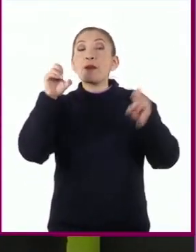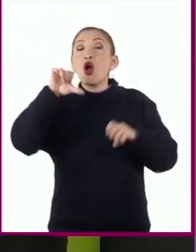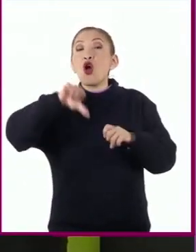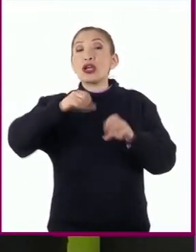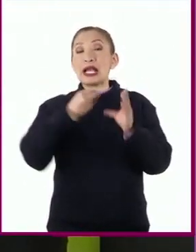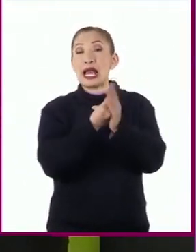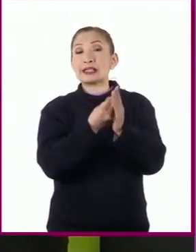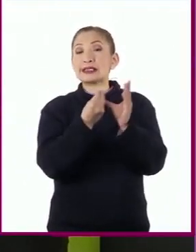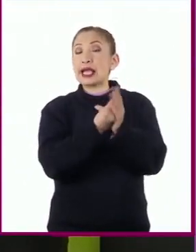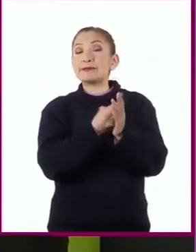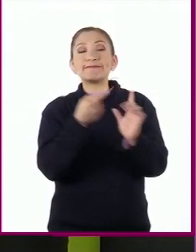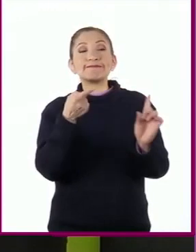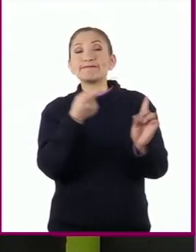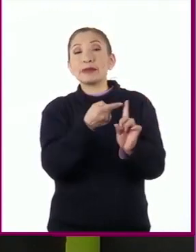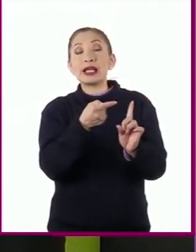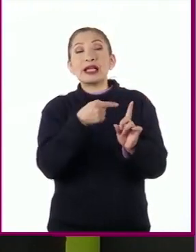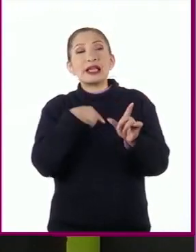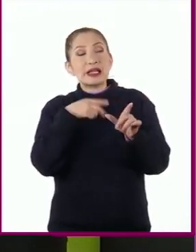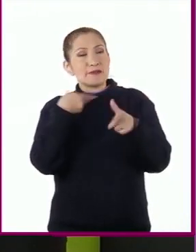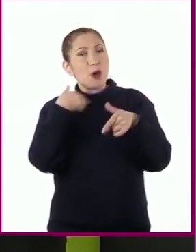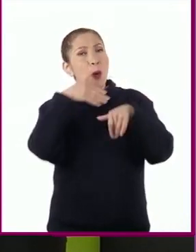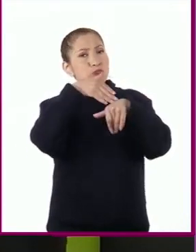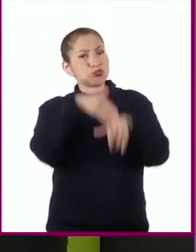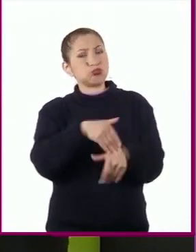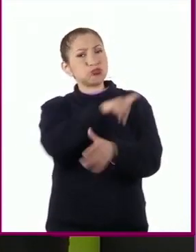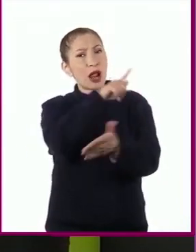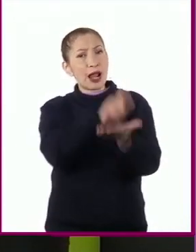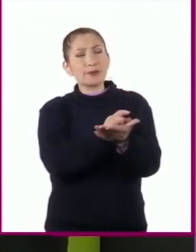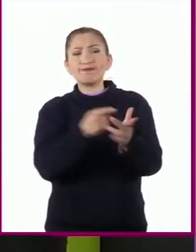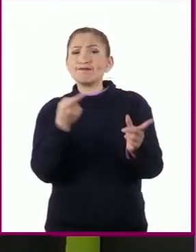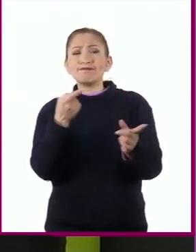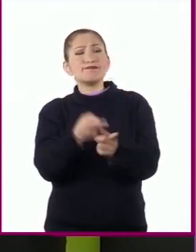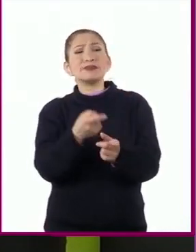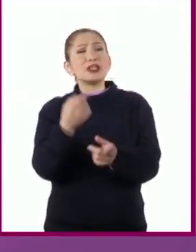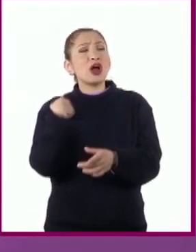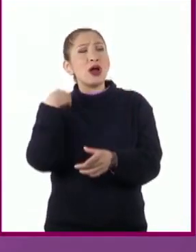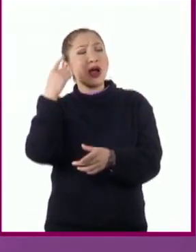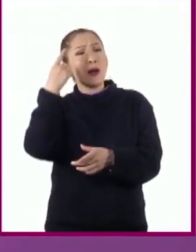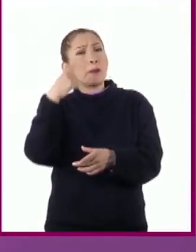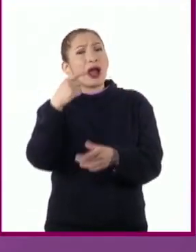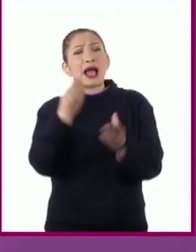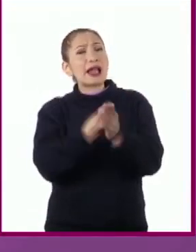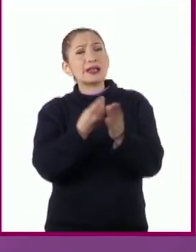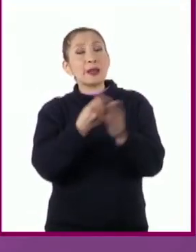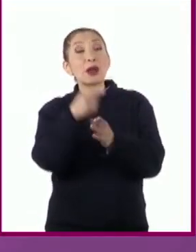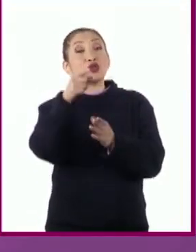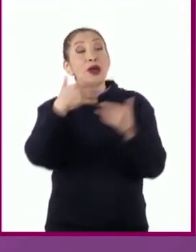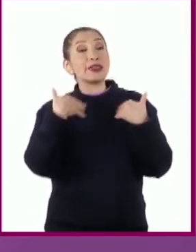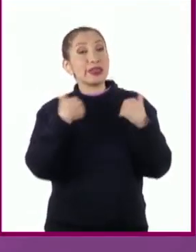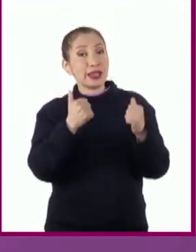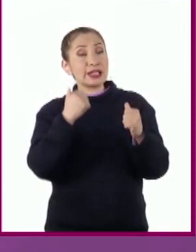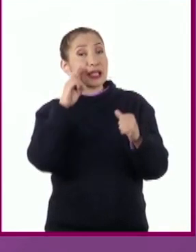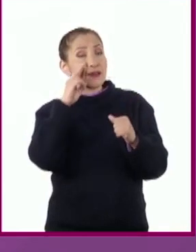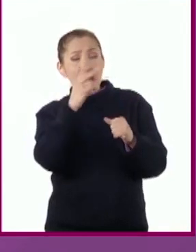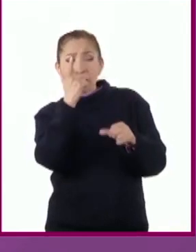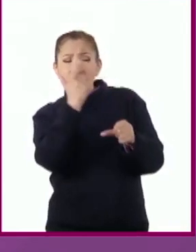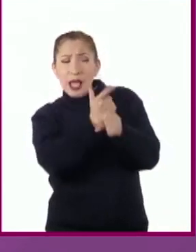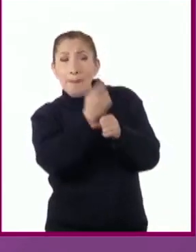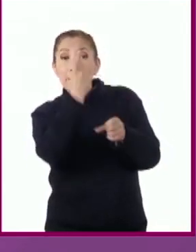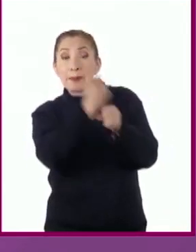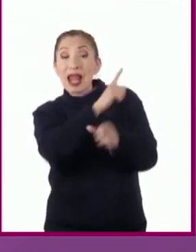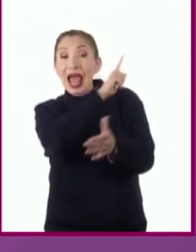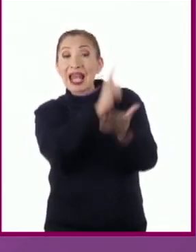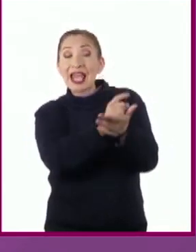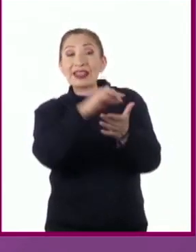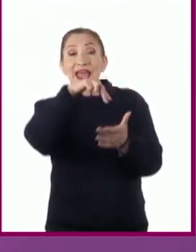esta sesión es Siguiendo las leyes. El propósito de esta clase es que comprendan e identifiquen la primera ley